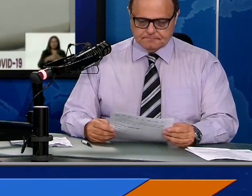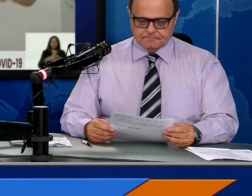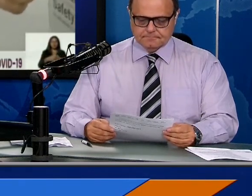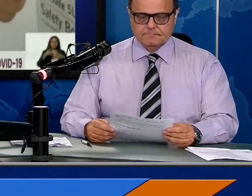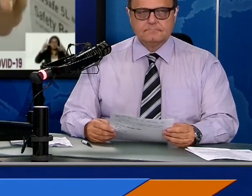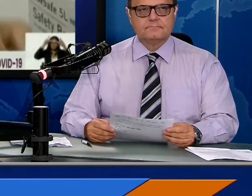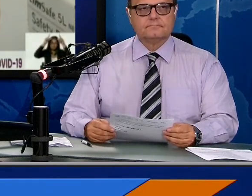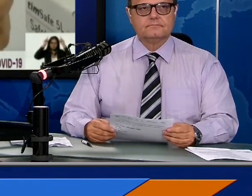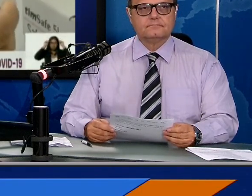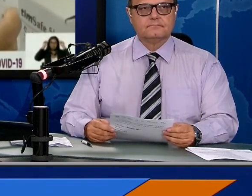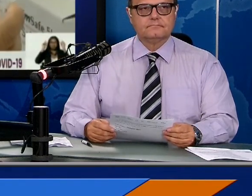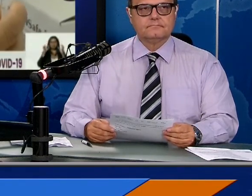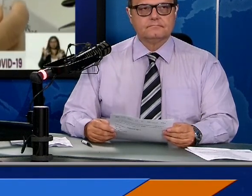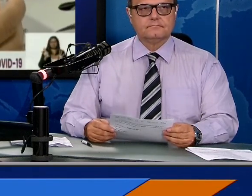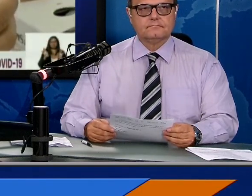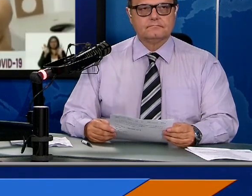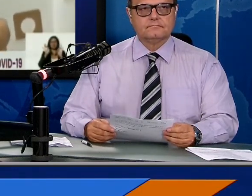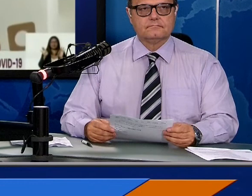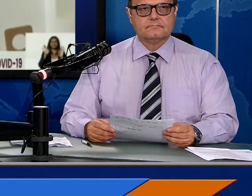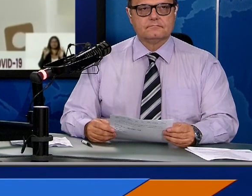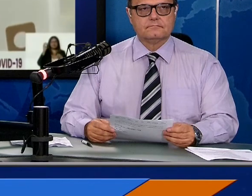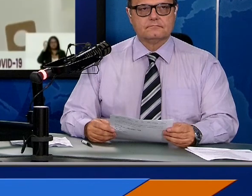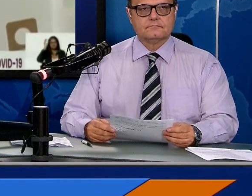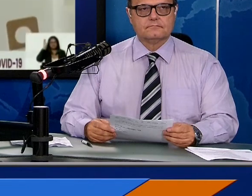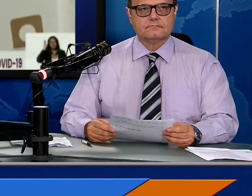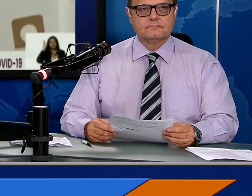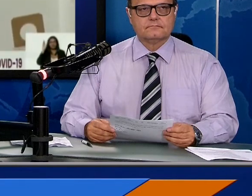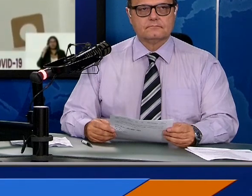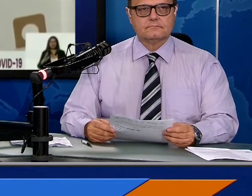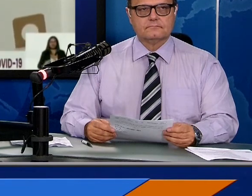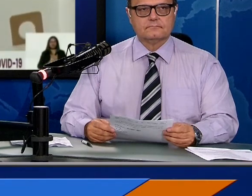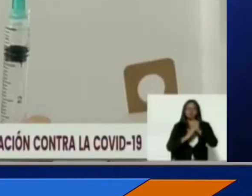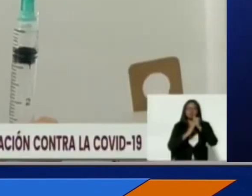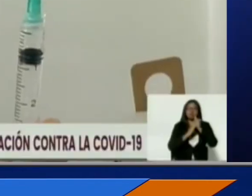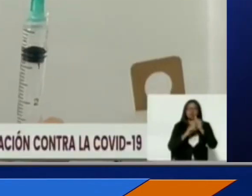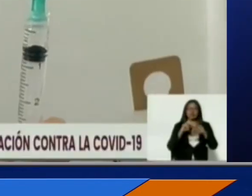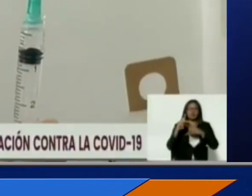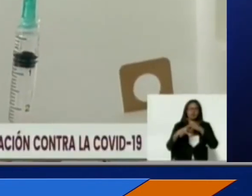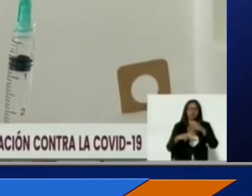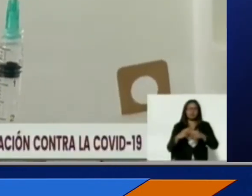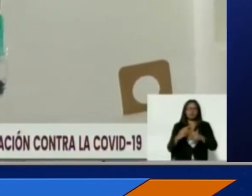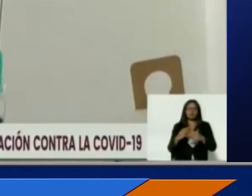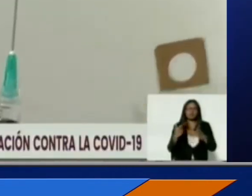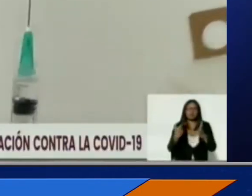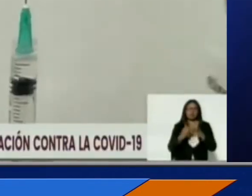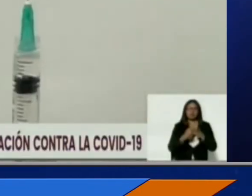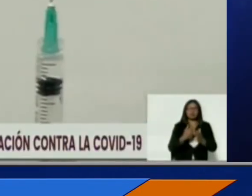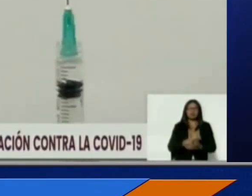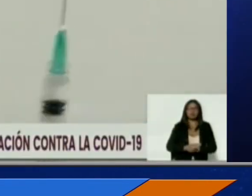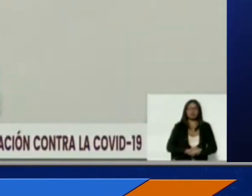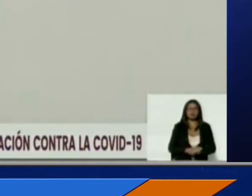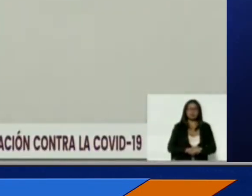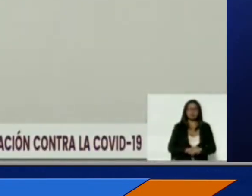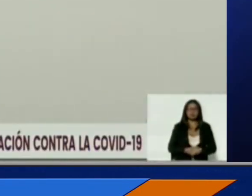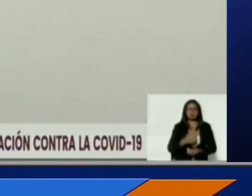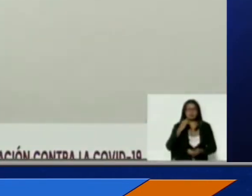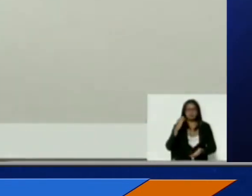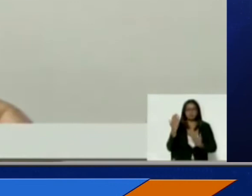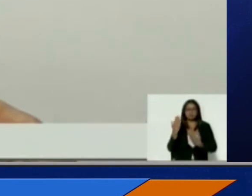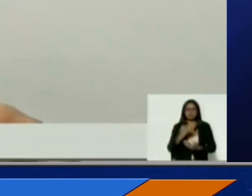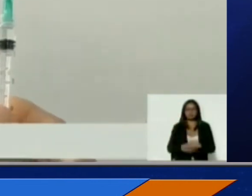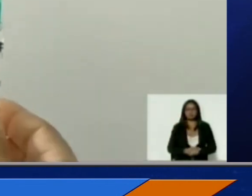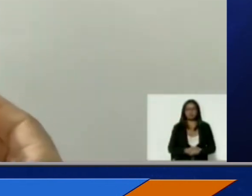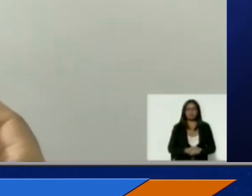las diferentes mutaciones que tiene el virus son cosas normales y esperadas en la comunidad científica. Y el ejemplo